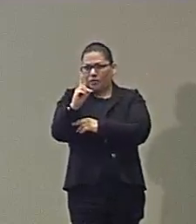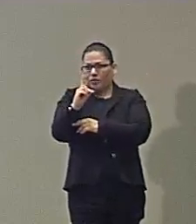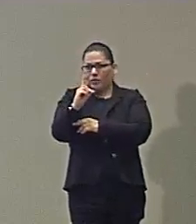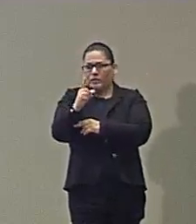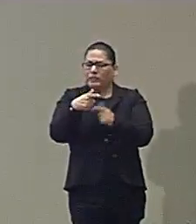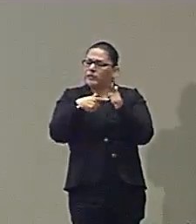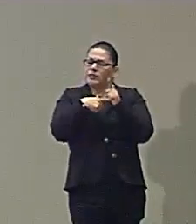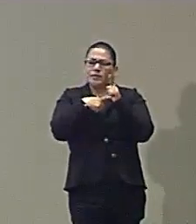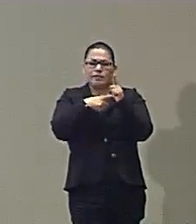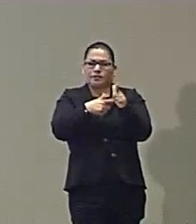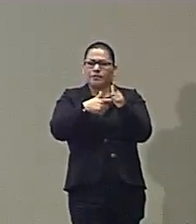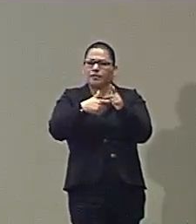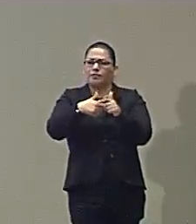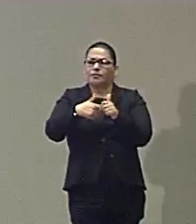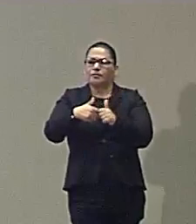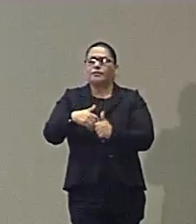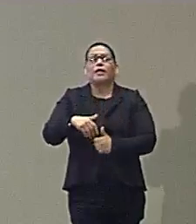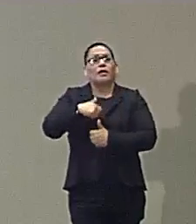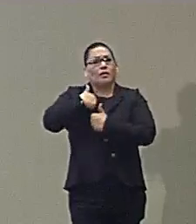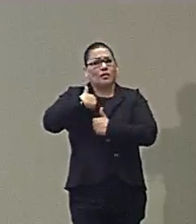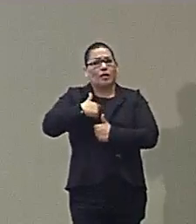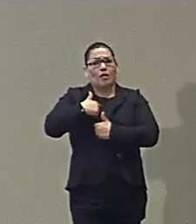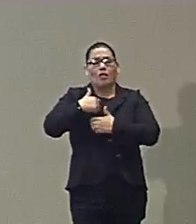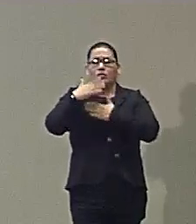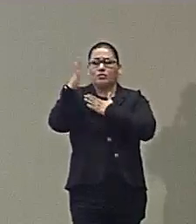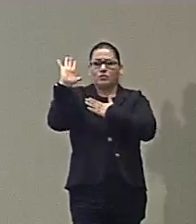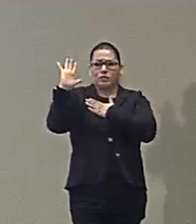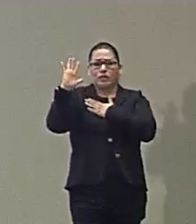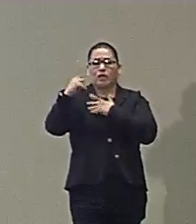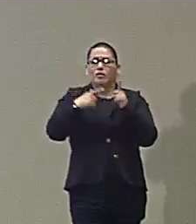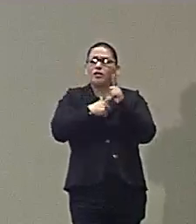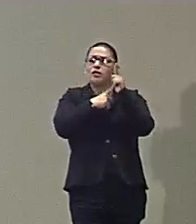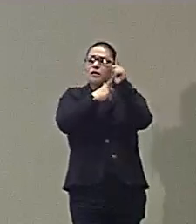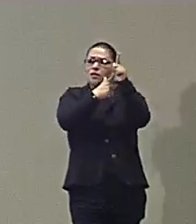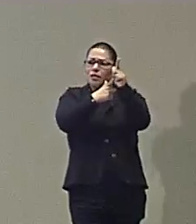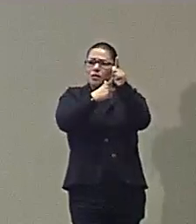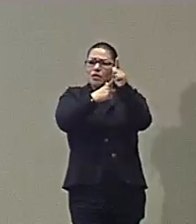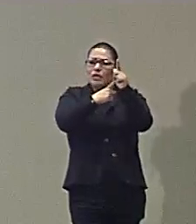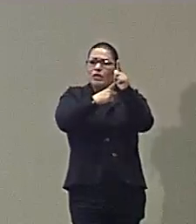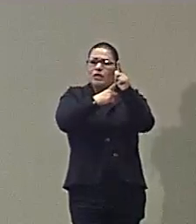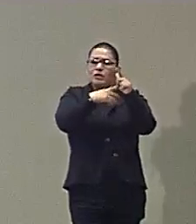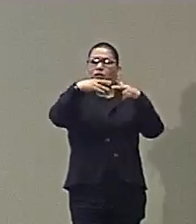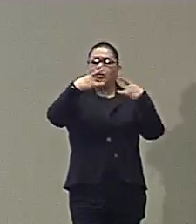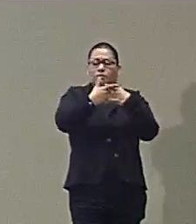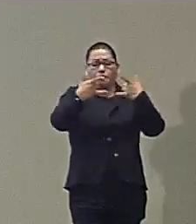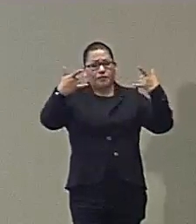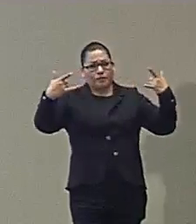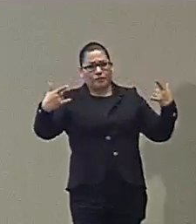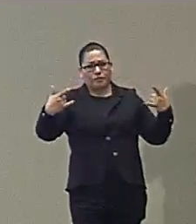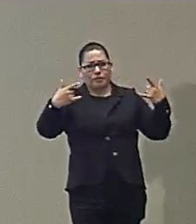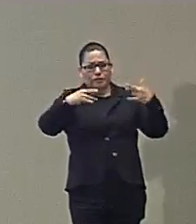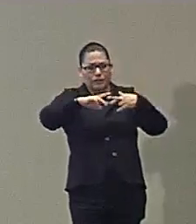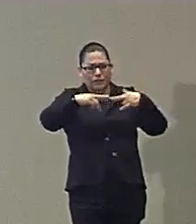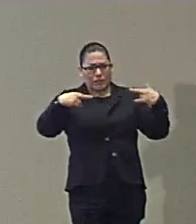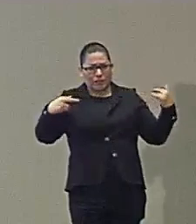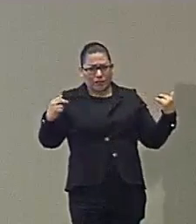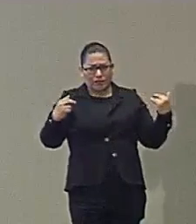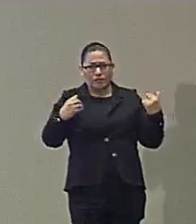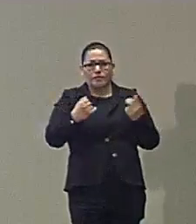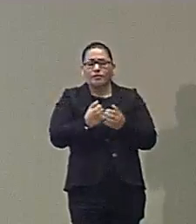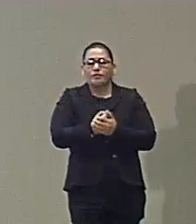compromiso de nuestras instituciones con la preservación de las raíces históricas y culturales de la nación